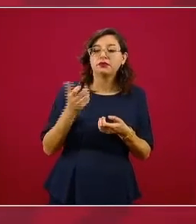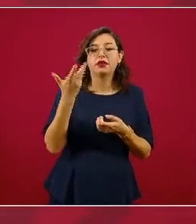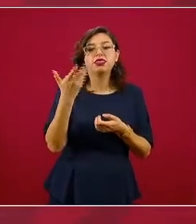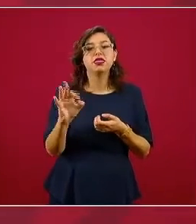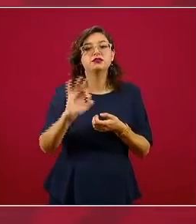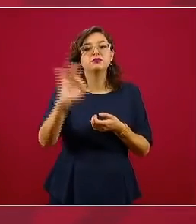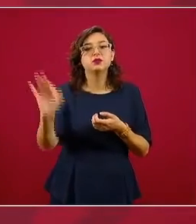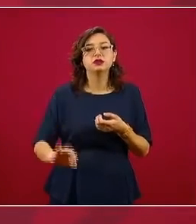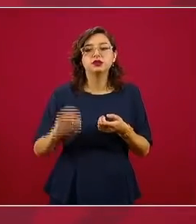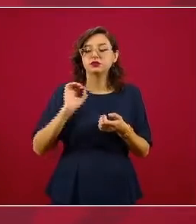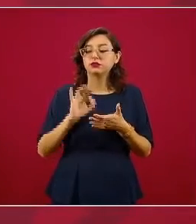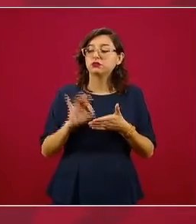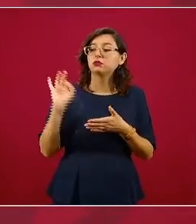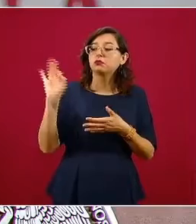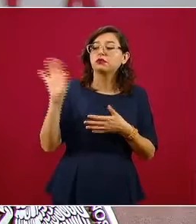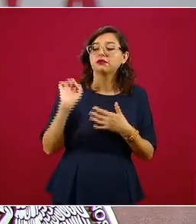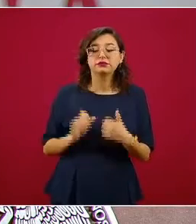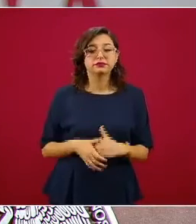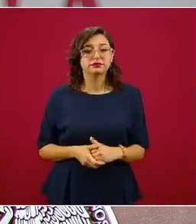10%.